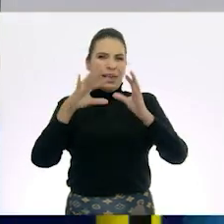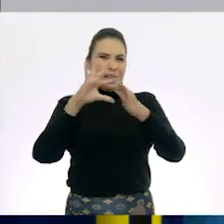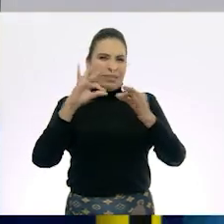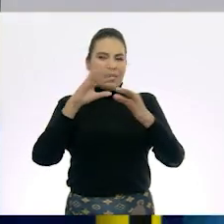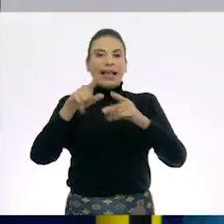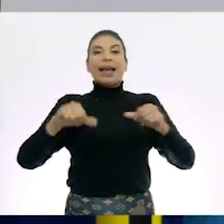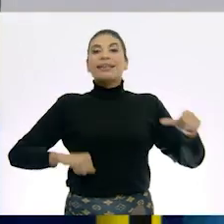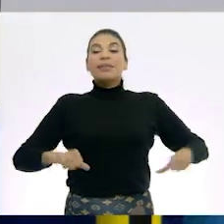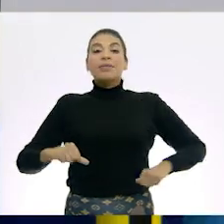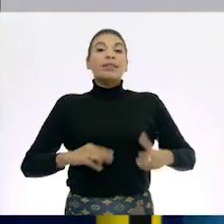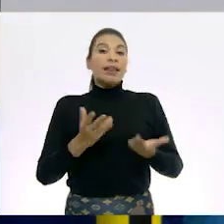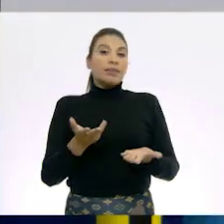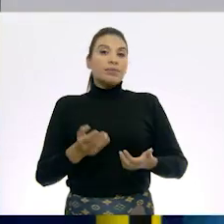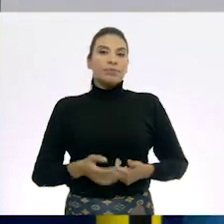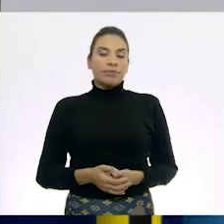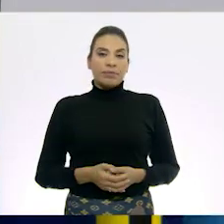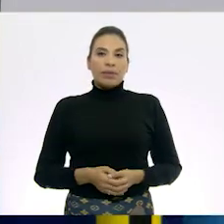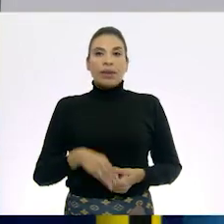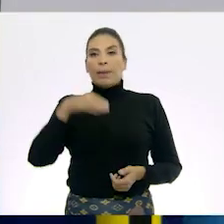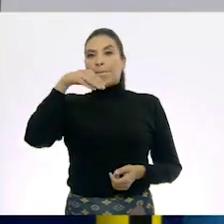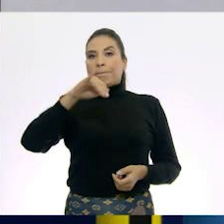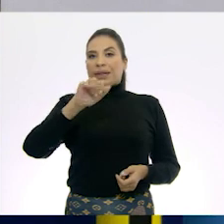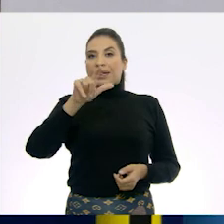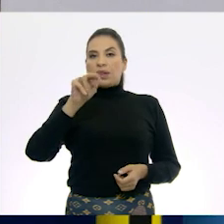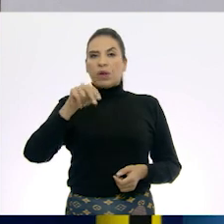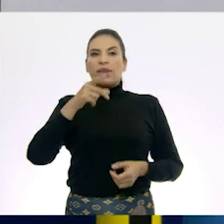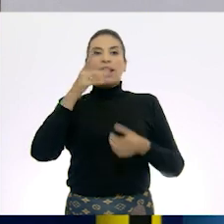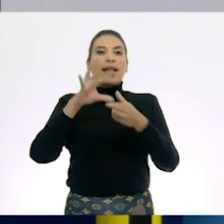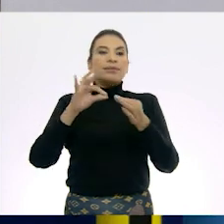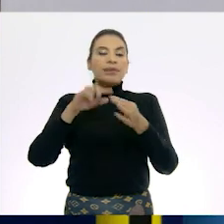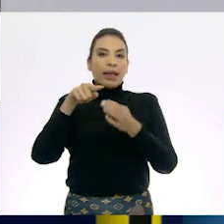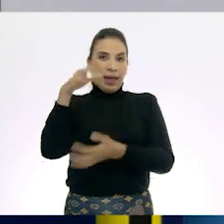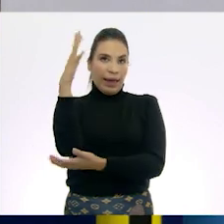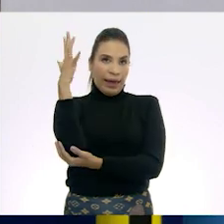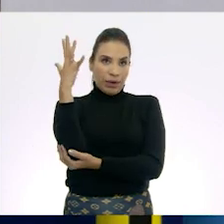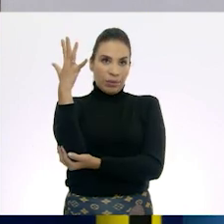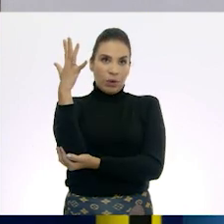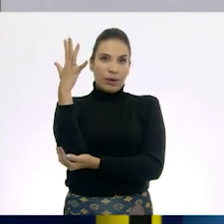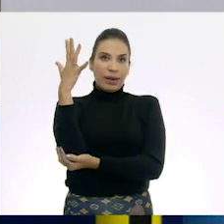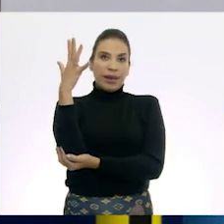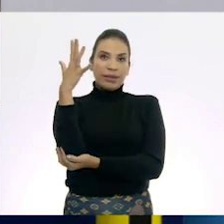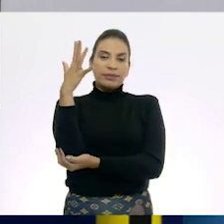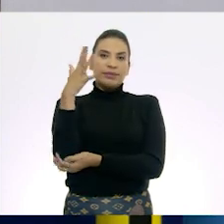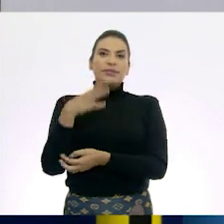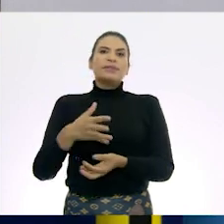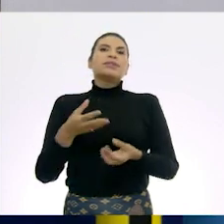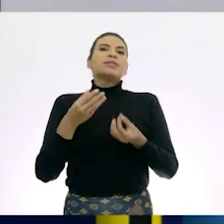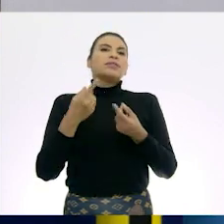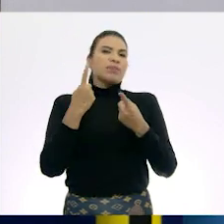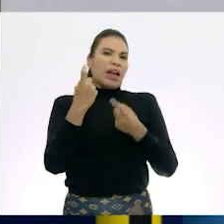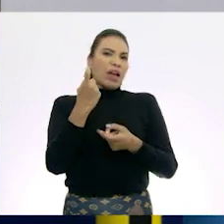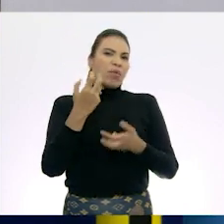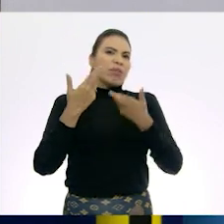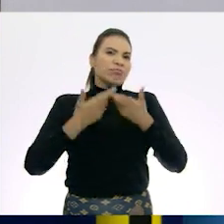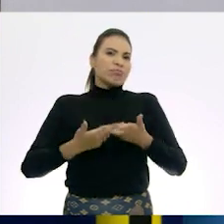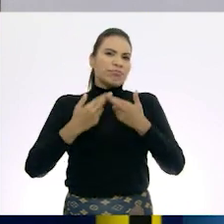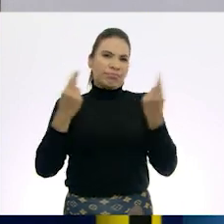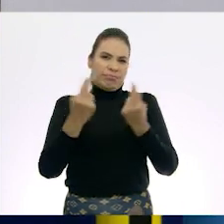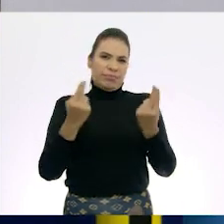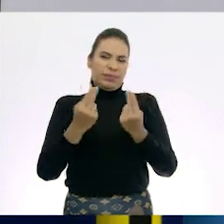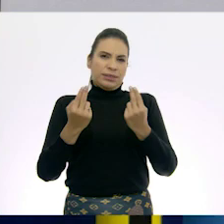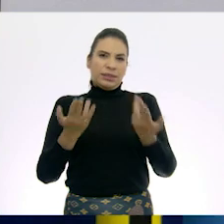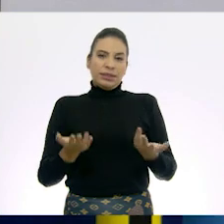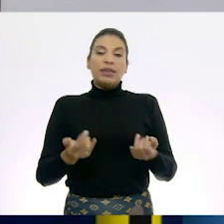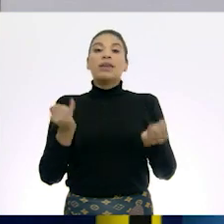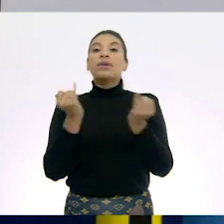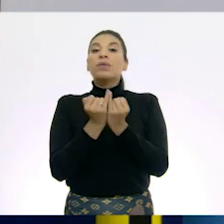esta actividad? Pues que Milton nos habló de los árboles, de la cantidad de agua que se requiere